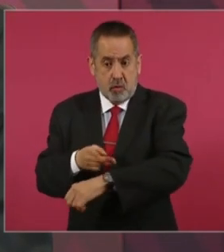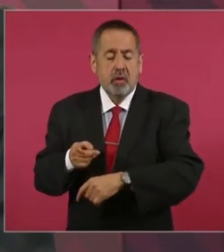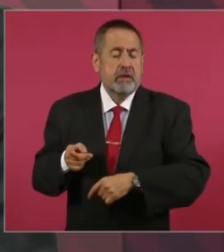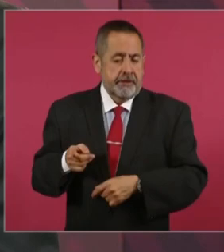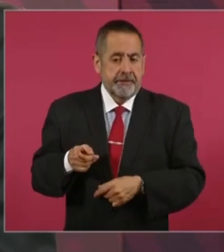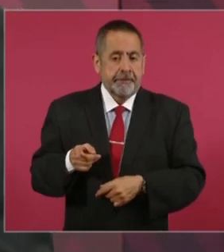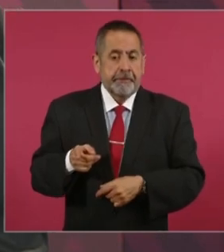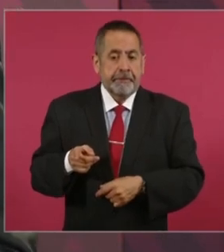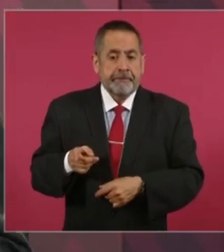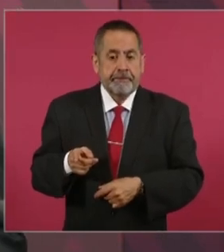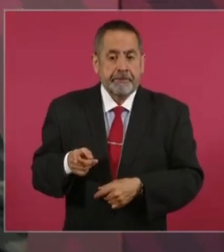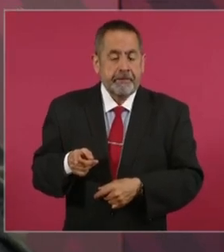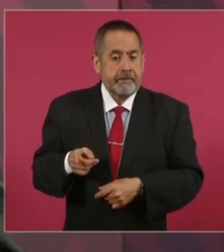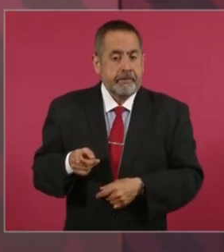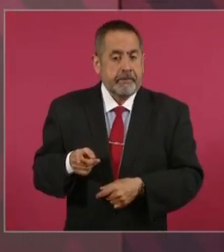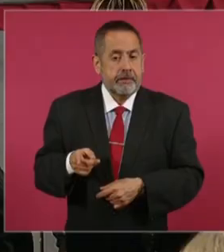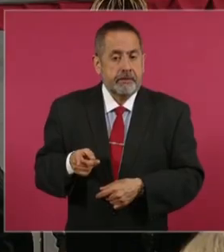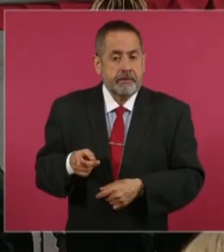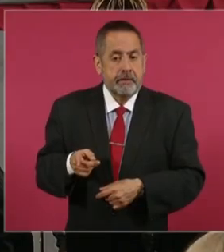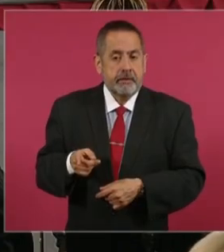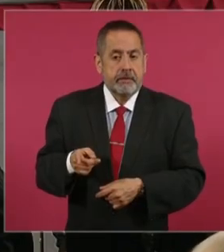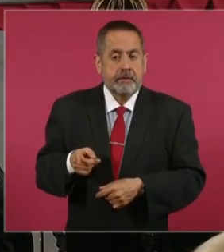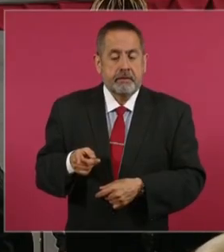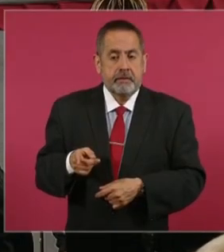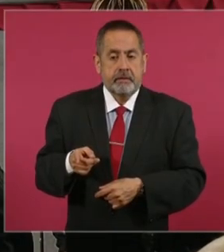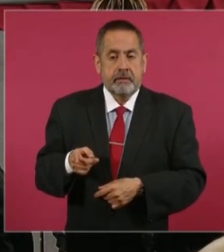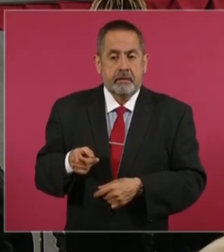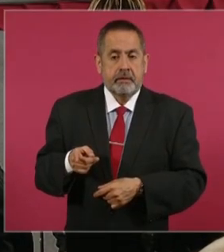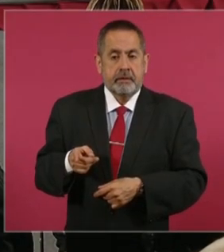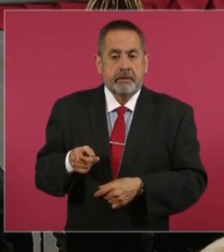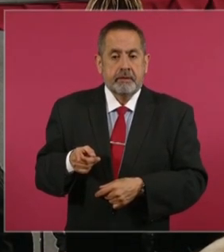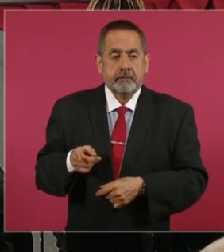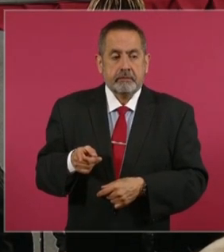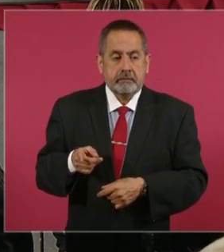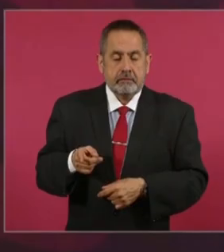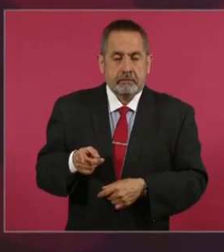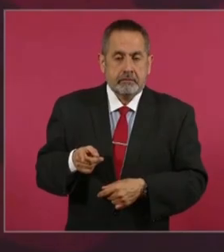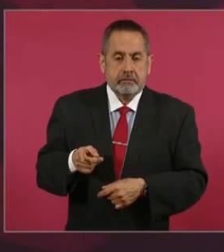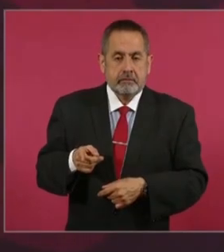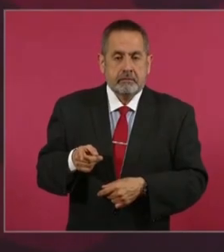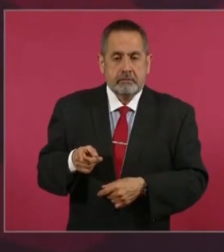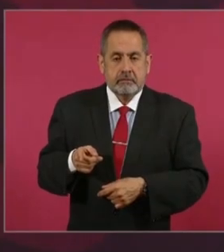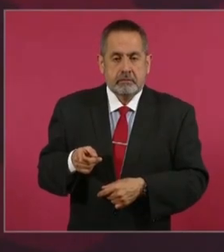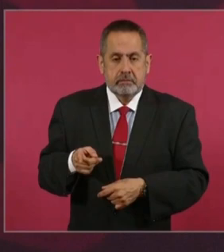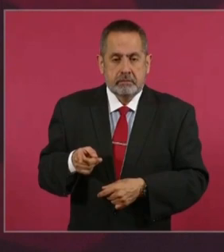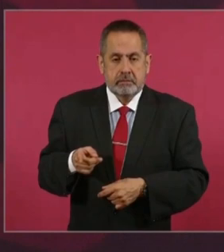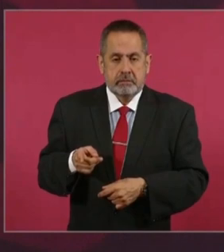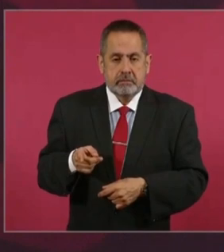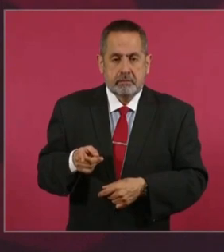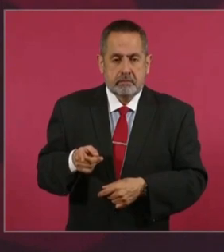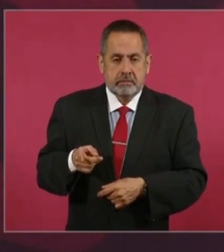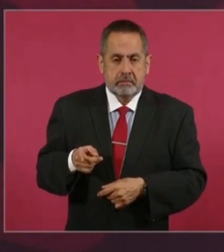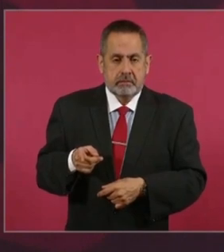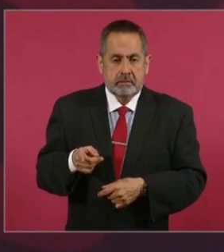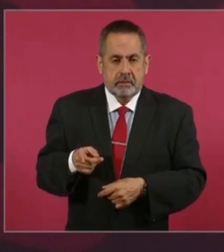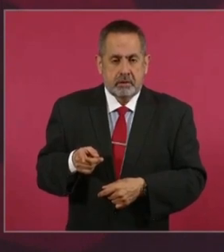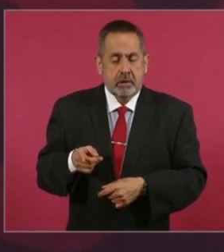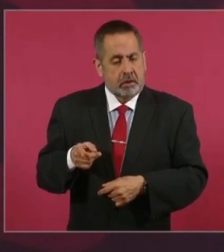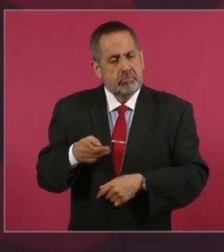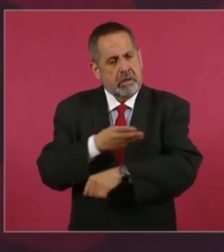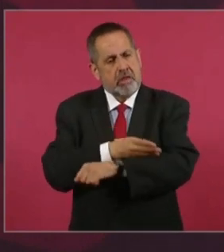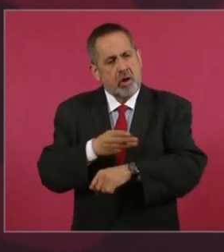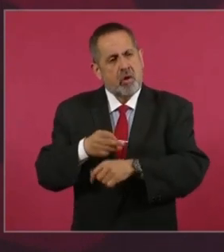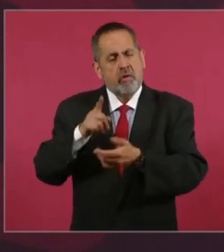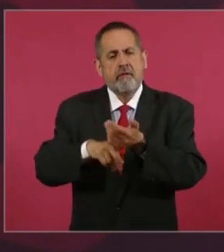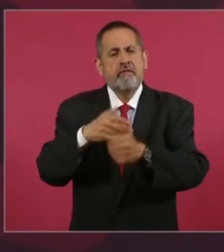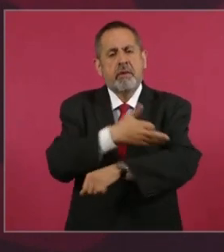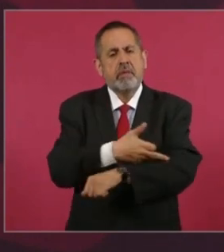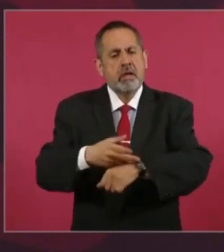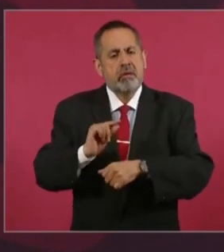aristocrático,